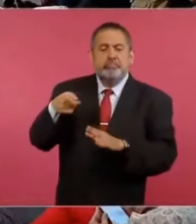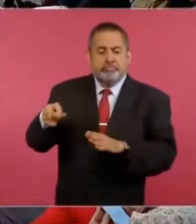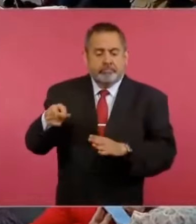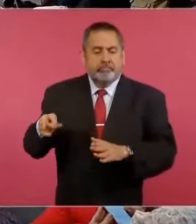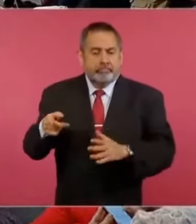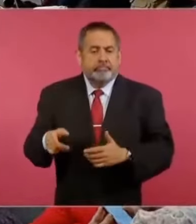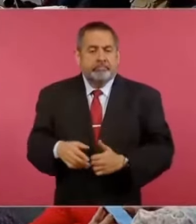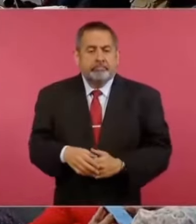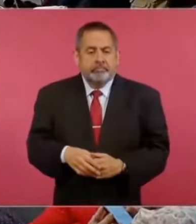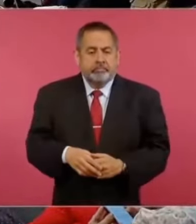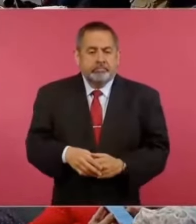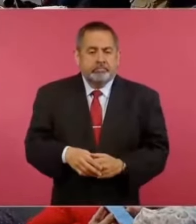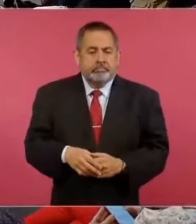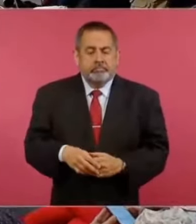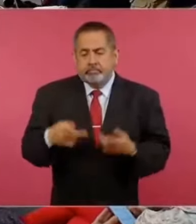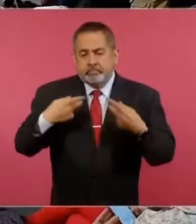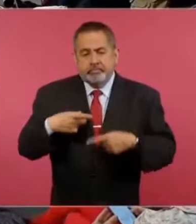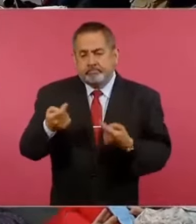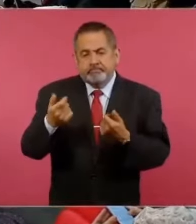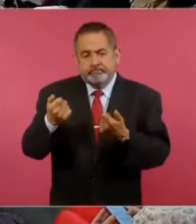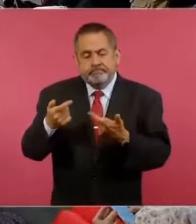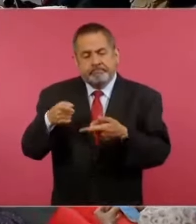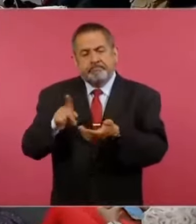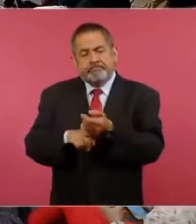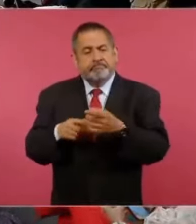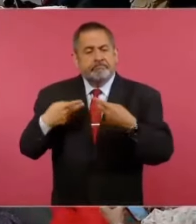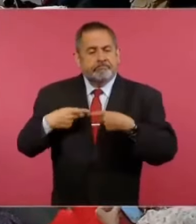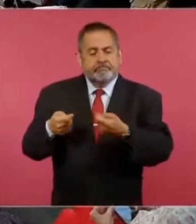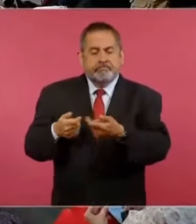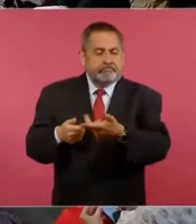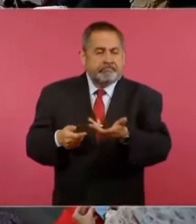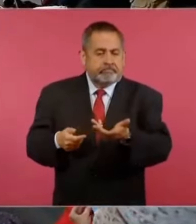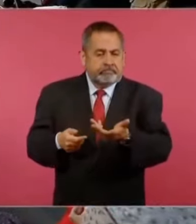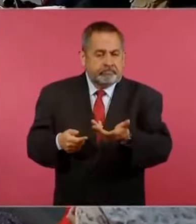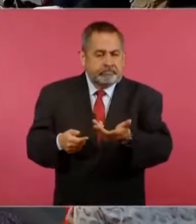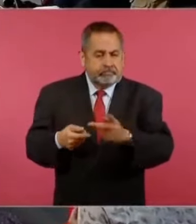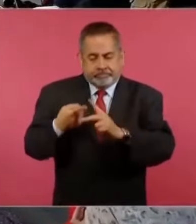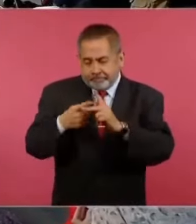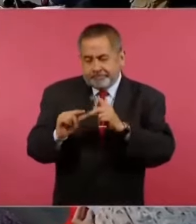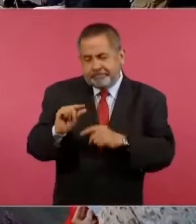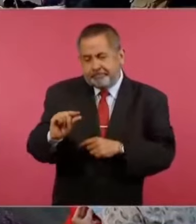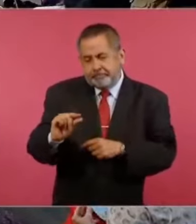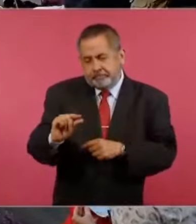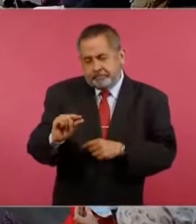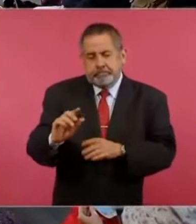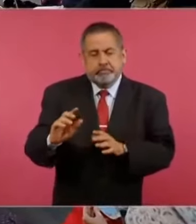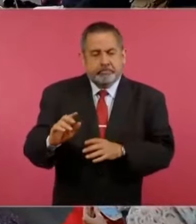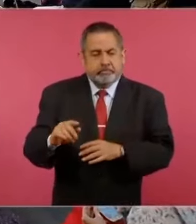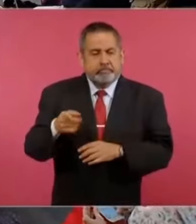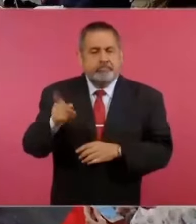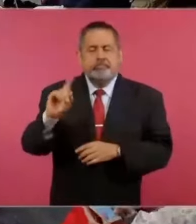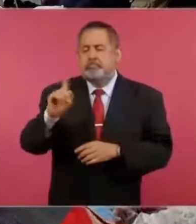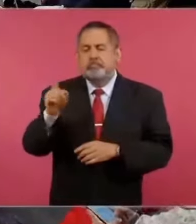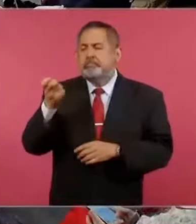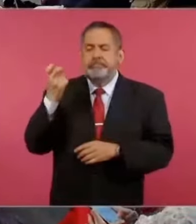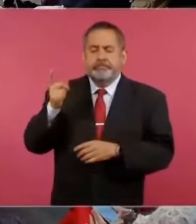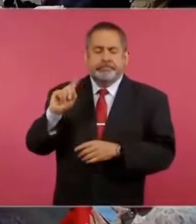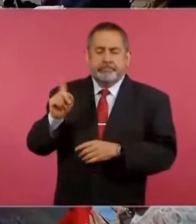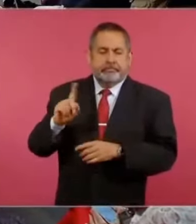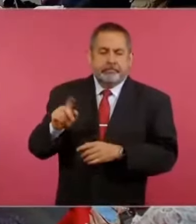1997. Entonces, son muy pocos al principio. No, esto es lo